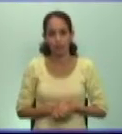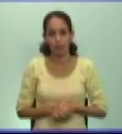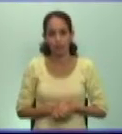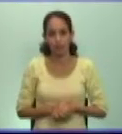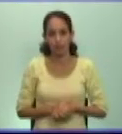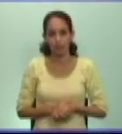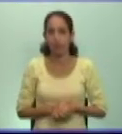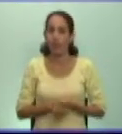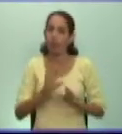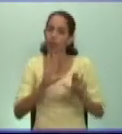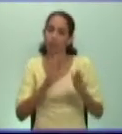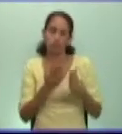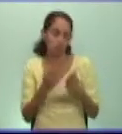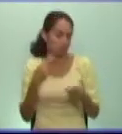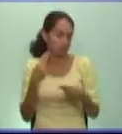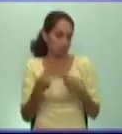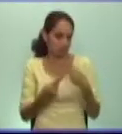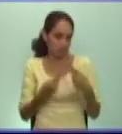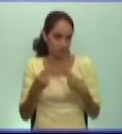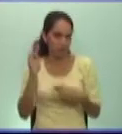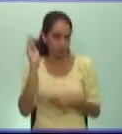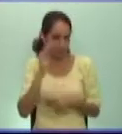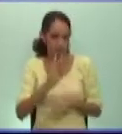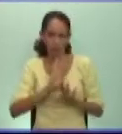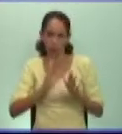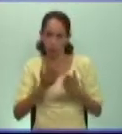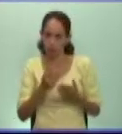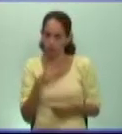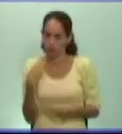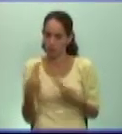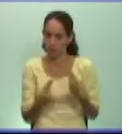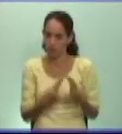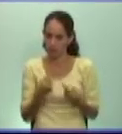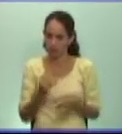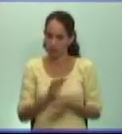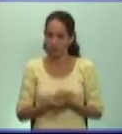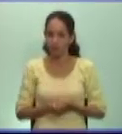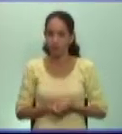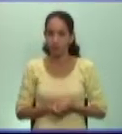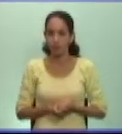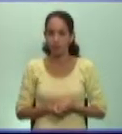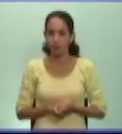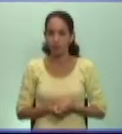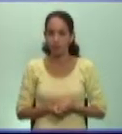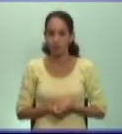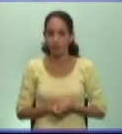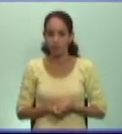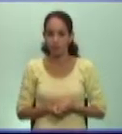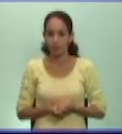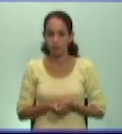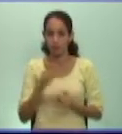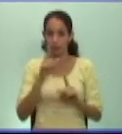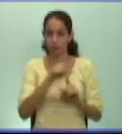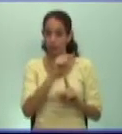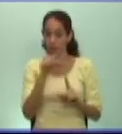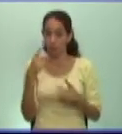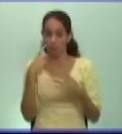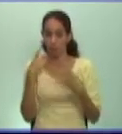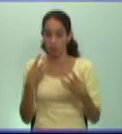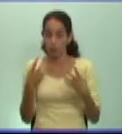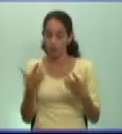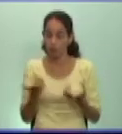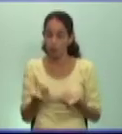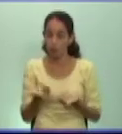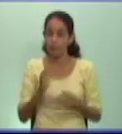del análisis que hemos hecho de cada uno de los postulados de este contenido. Líneas que vimos en todos los sentidos. Después de las guerras